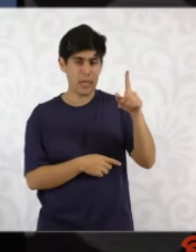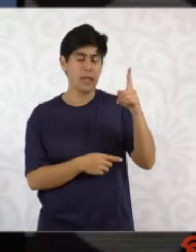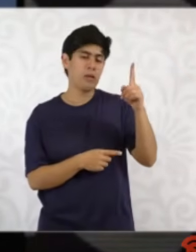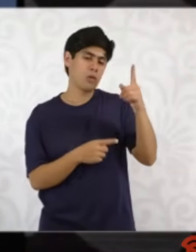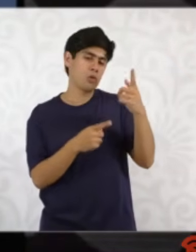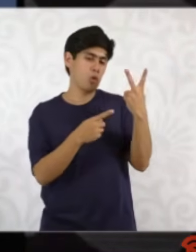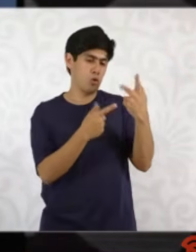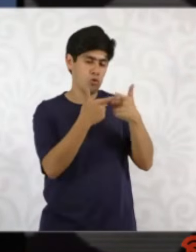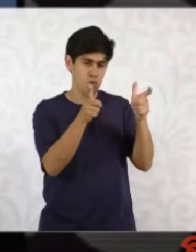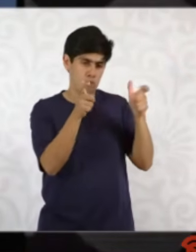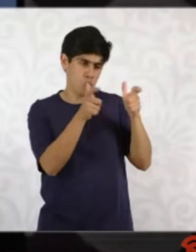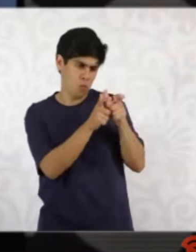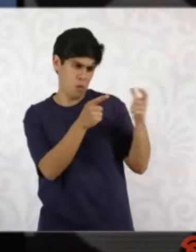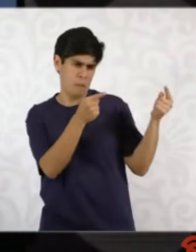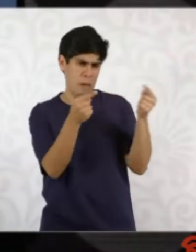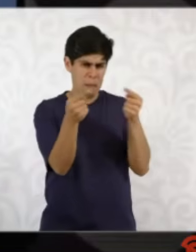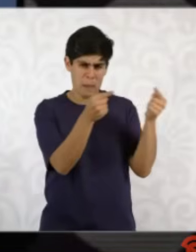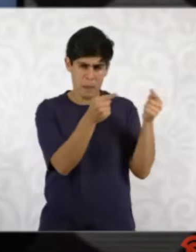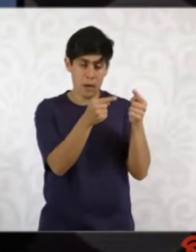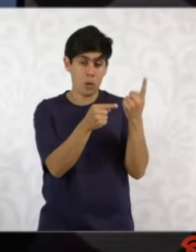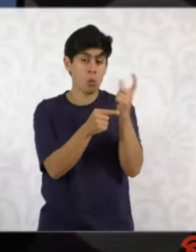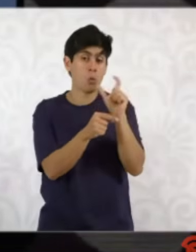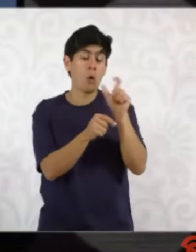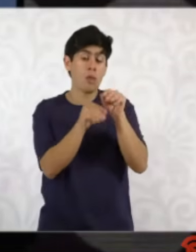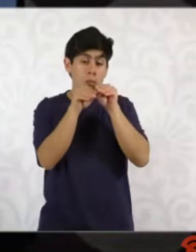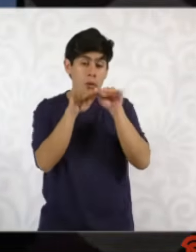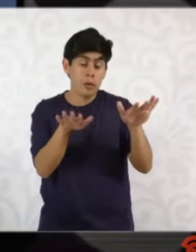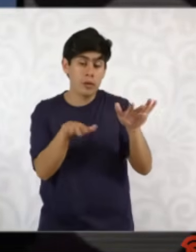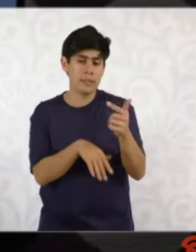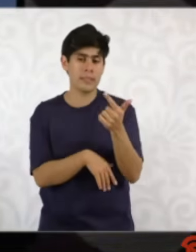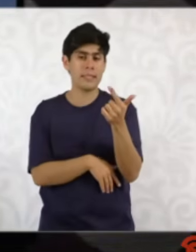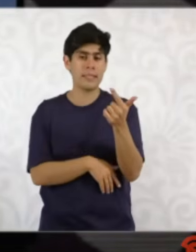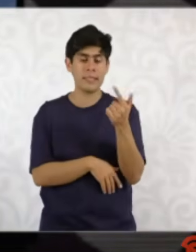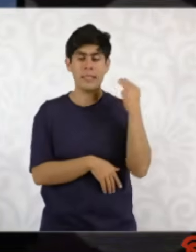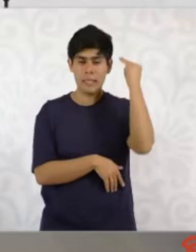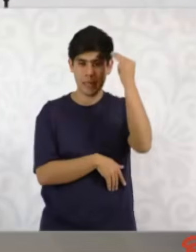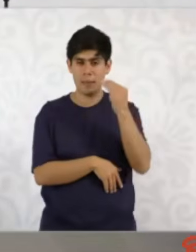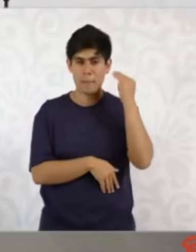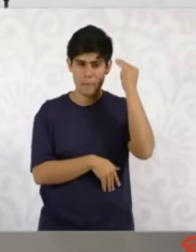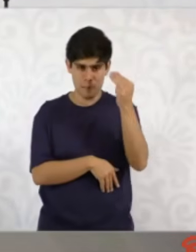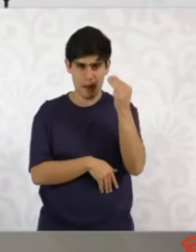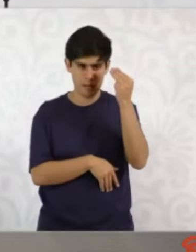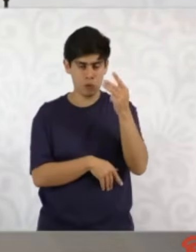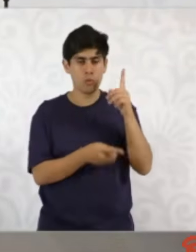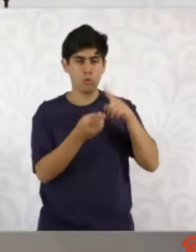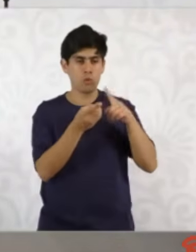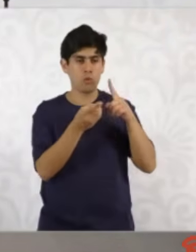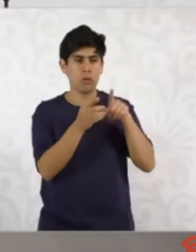milicias hutíes. Fue publicado el 7 de marzo por la cuenta de X @NEHMedia.